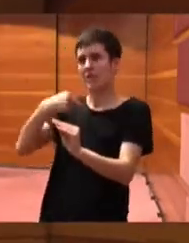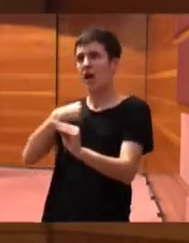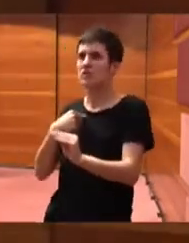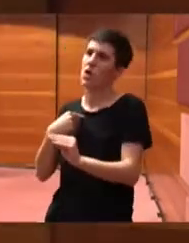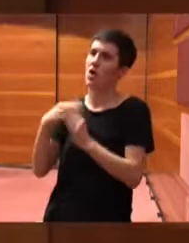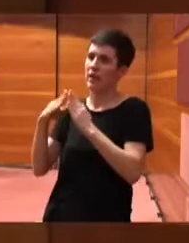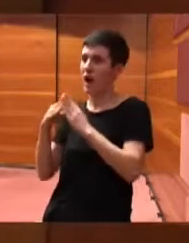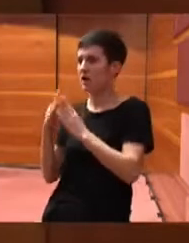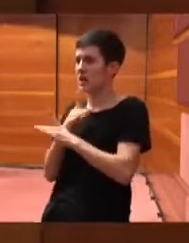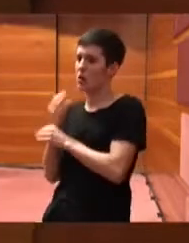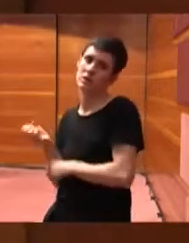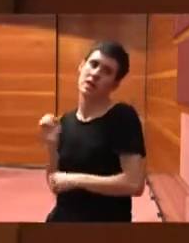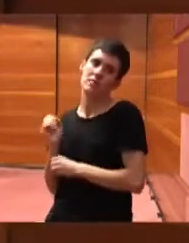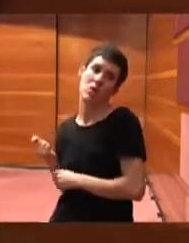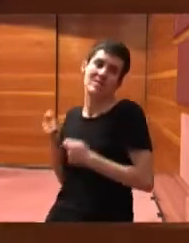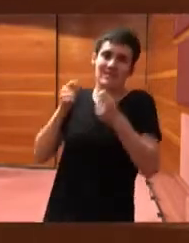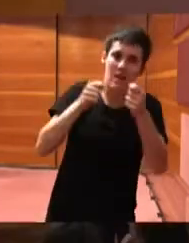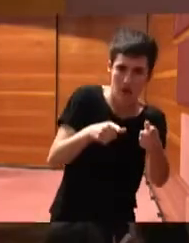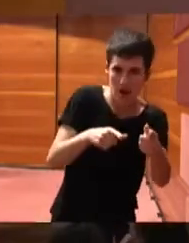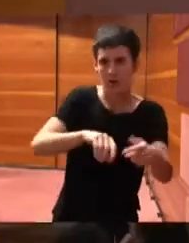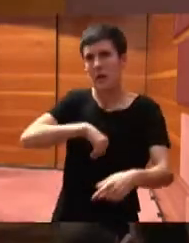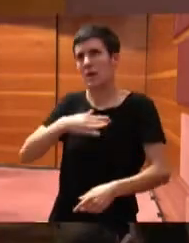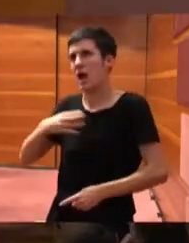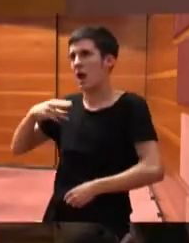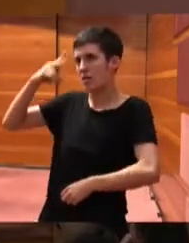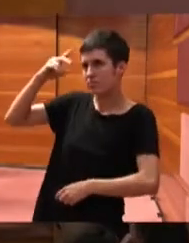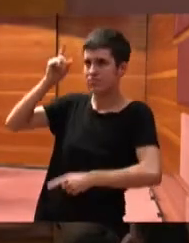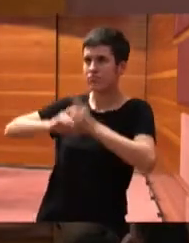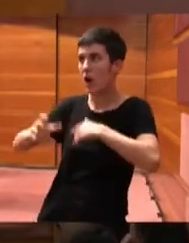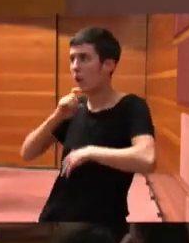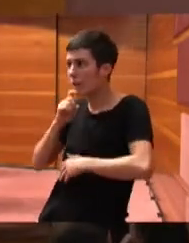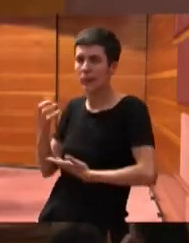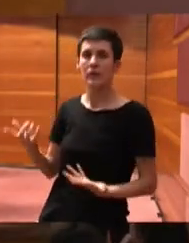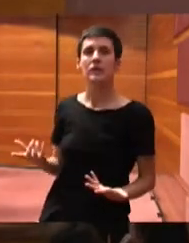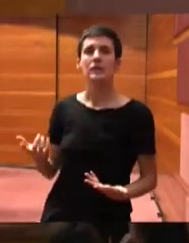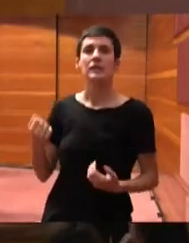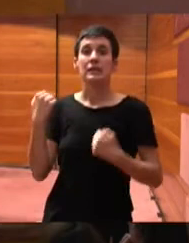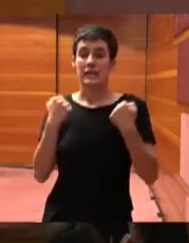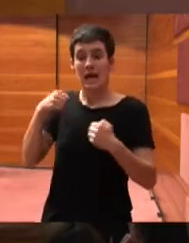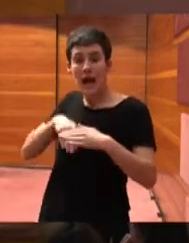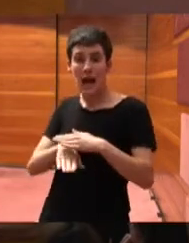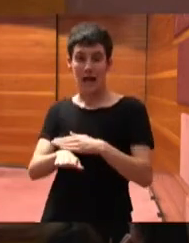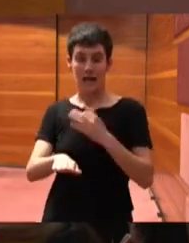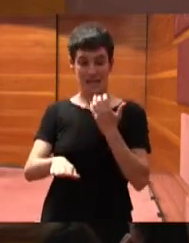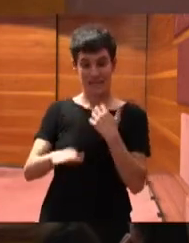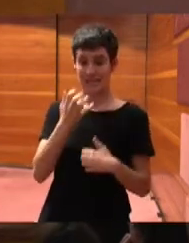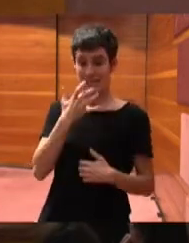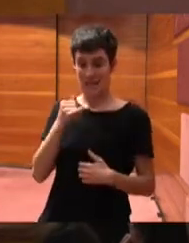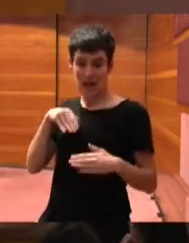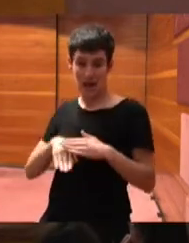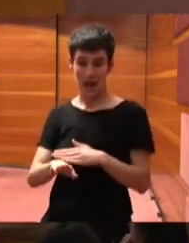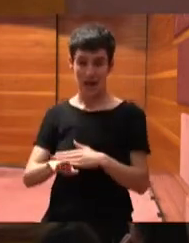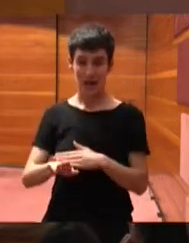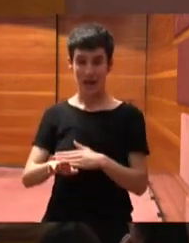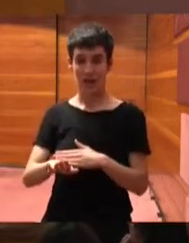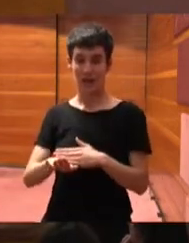los llevase o que me preocupase un día para otro para comprar uno, ¿no? El garaje, si hay garajes, porque tengo debajo de casa